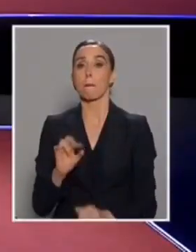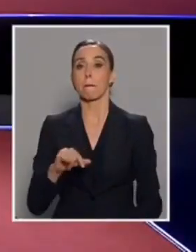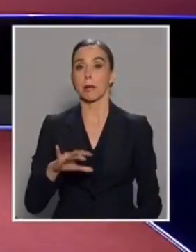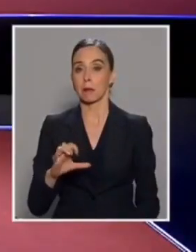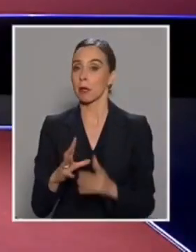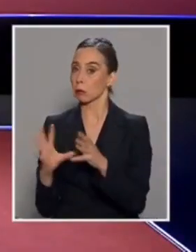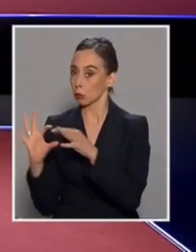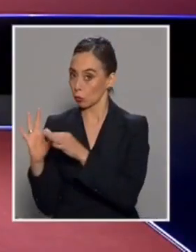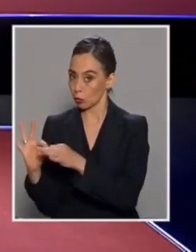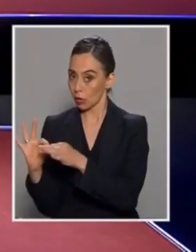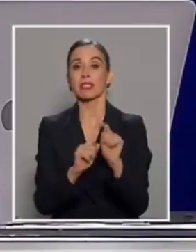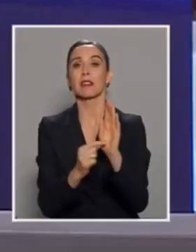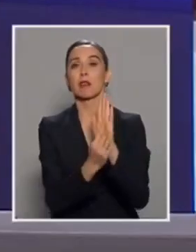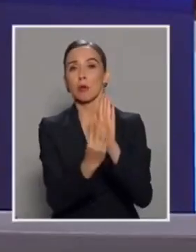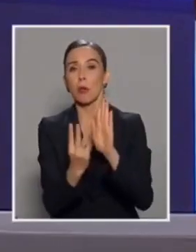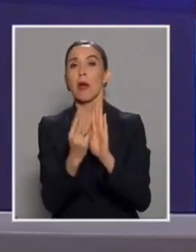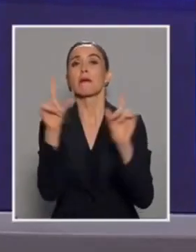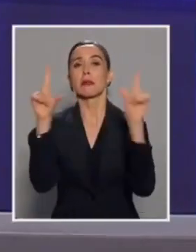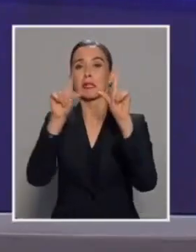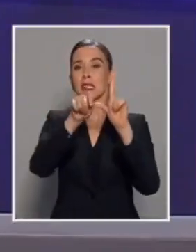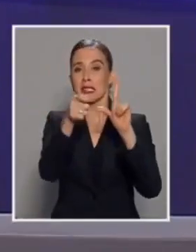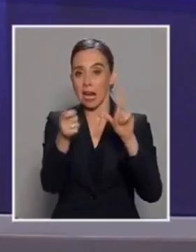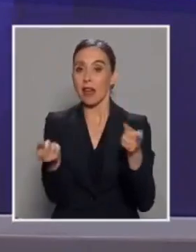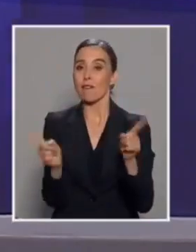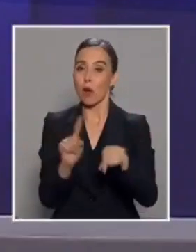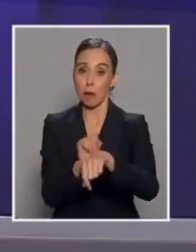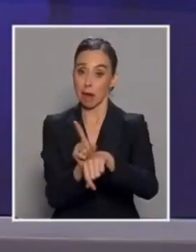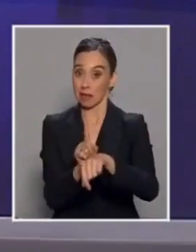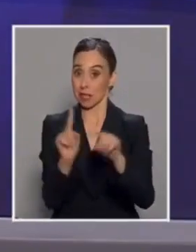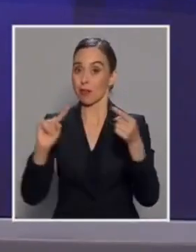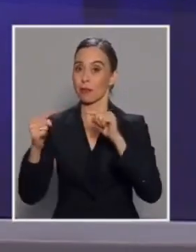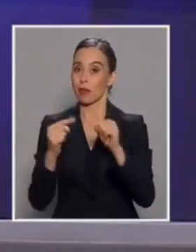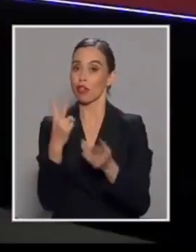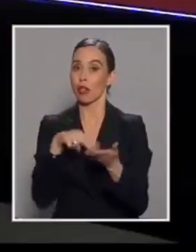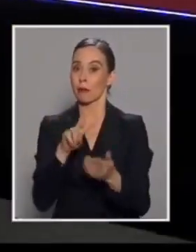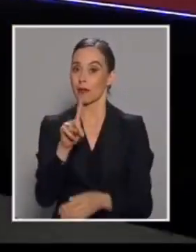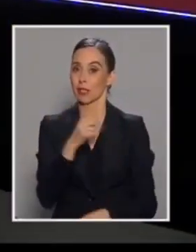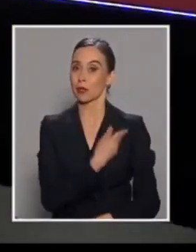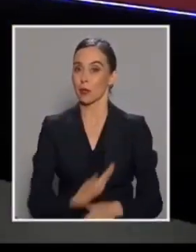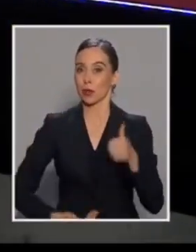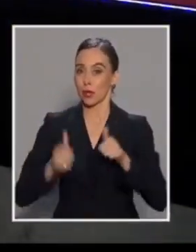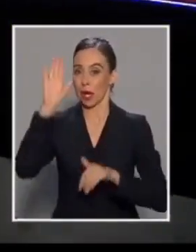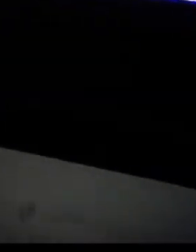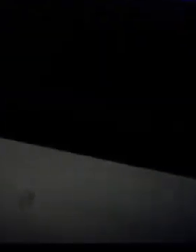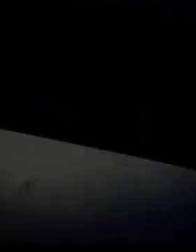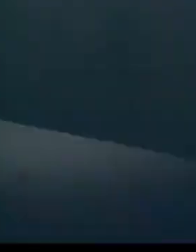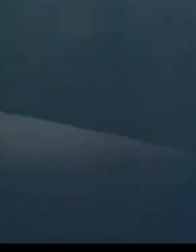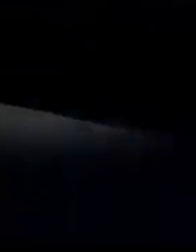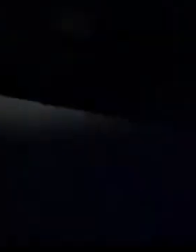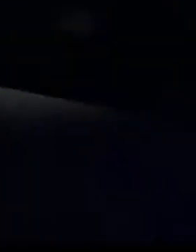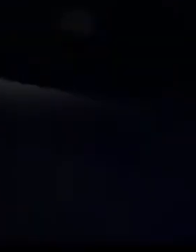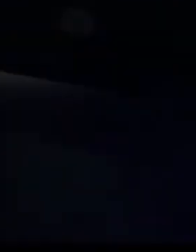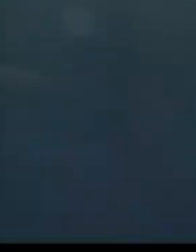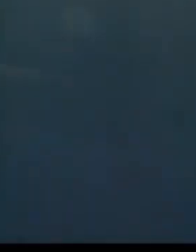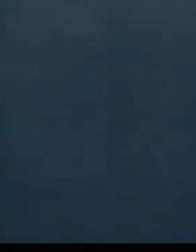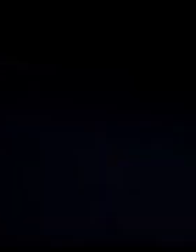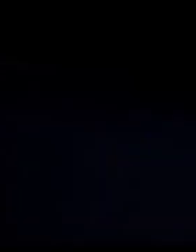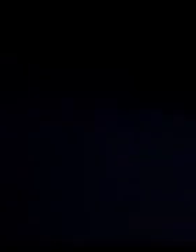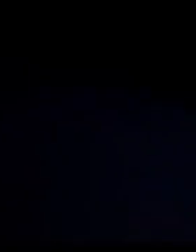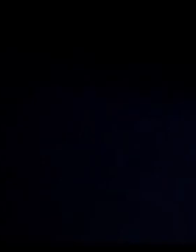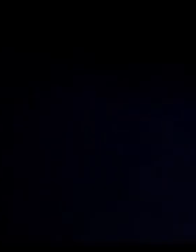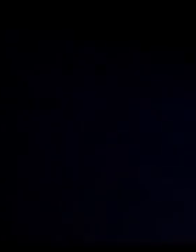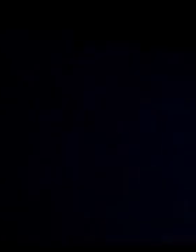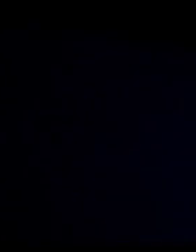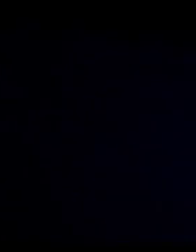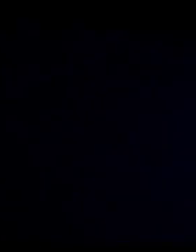Bien, muchas gracias a los 6 candidatos. Volvemos de inmediato a este debate presidencial 2021. Es que si esta mierda los weones no la aguantan así, weón, a ver